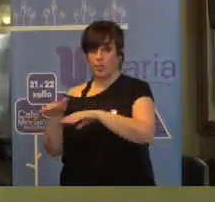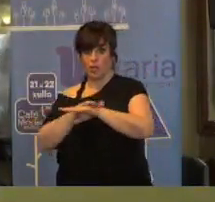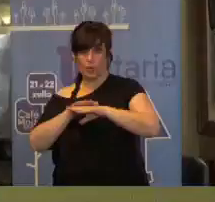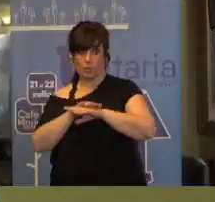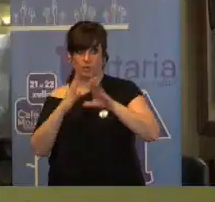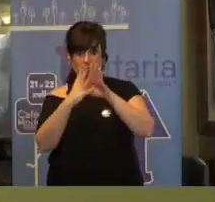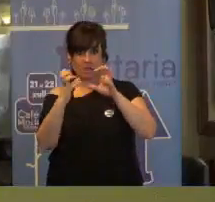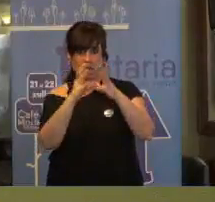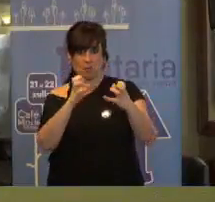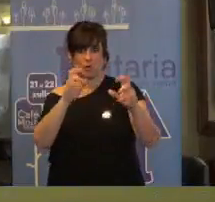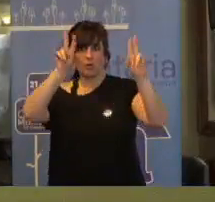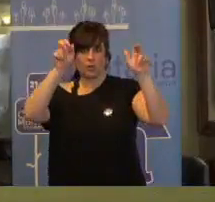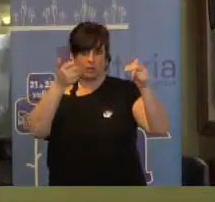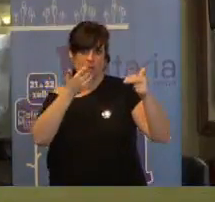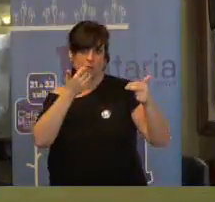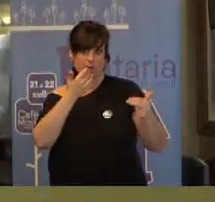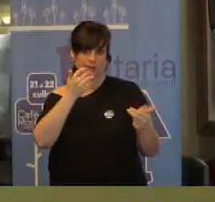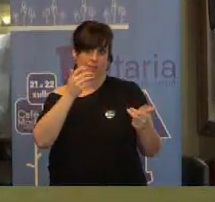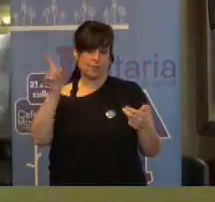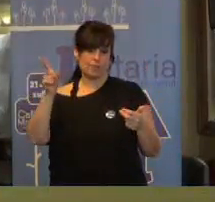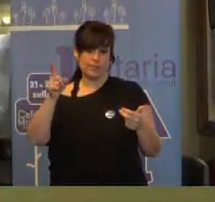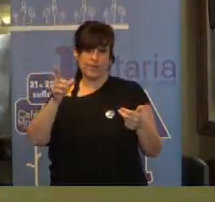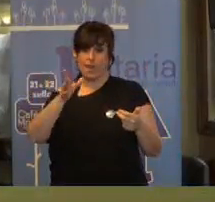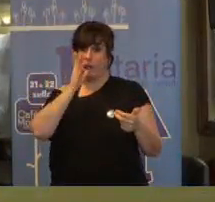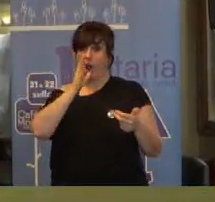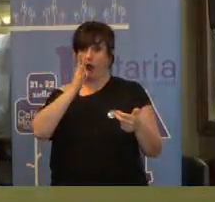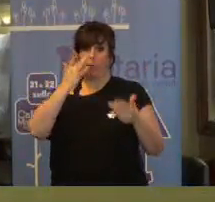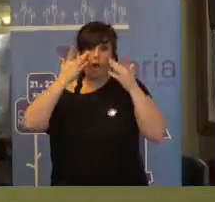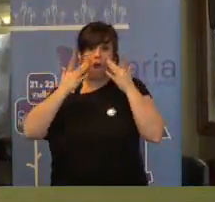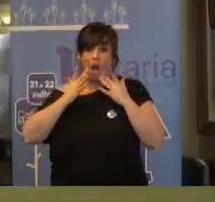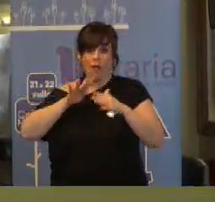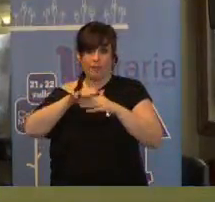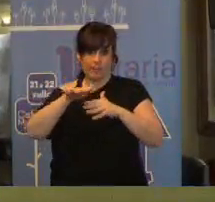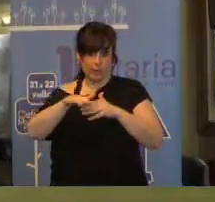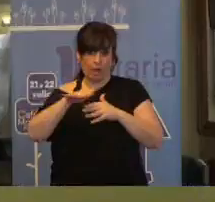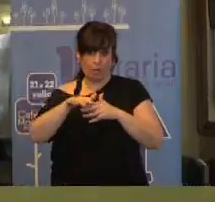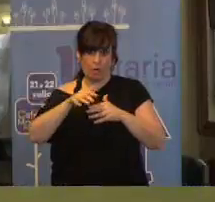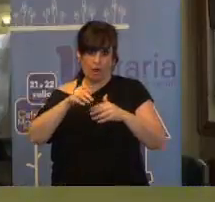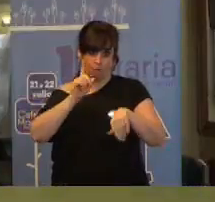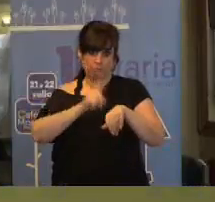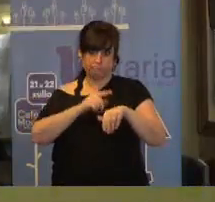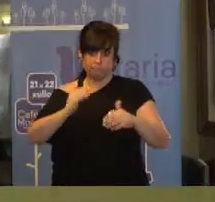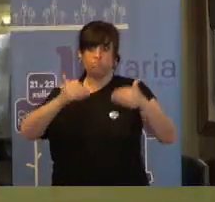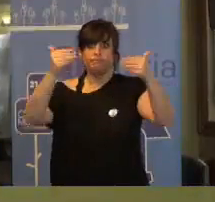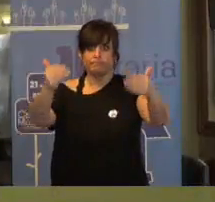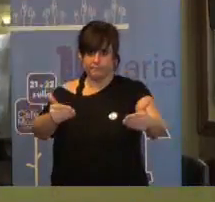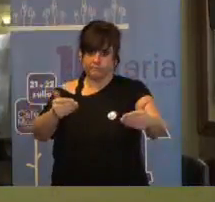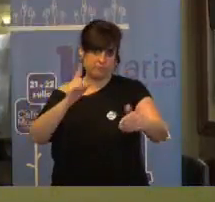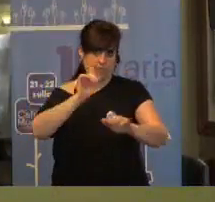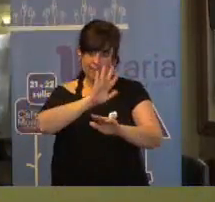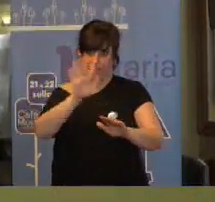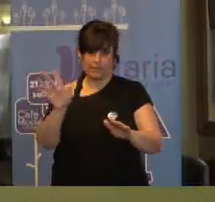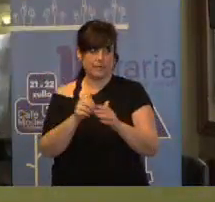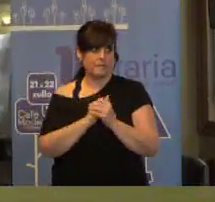son aberrantes, como é a ampliación da depuradora da edar de Praceres, de Lurizán. E, polo tanto, a partir